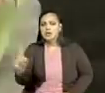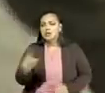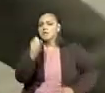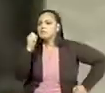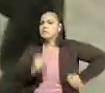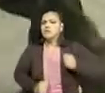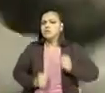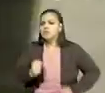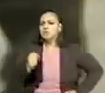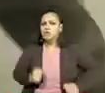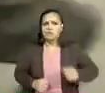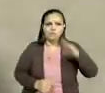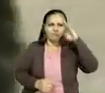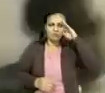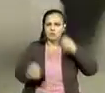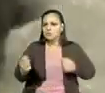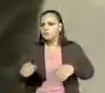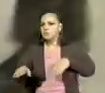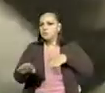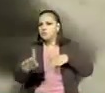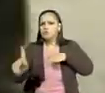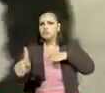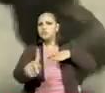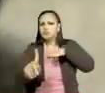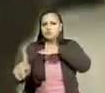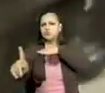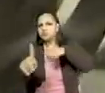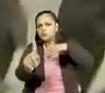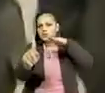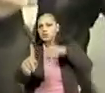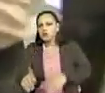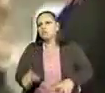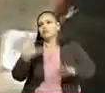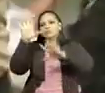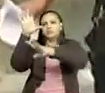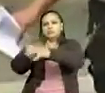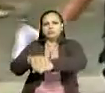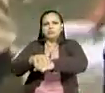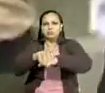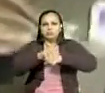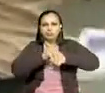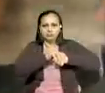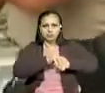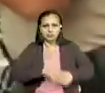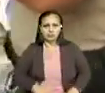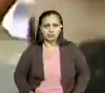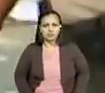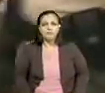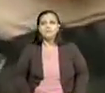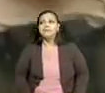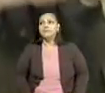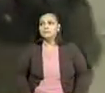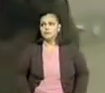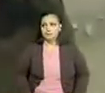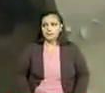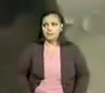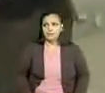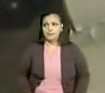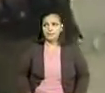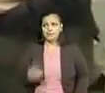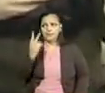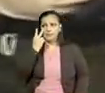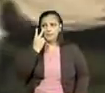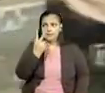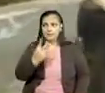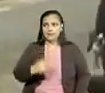varios minutos, no logró convencer a los agentes de la policía ni a los funcionarios de la fiscalía.